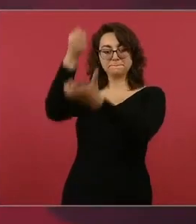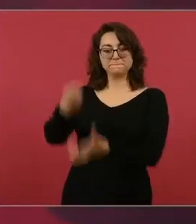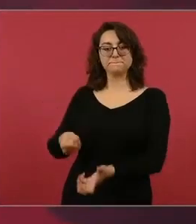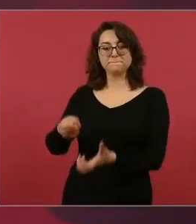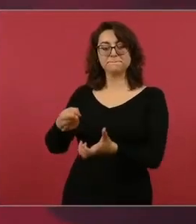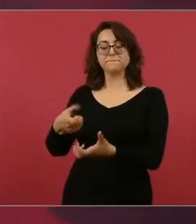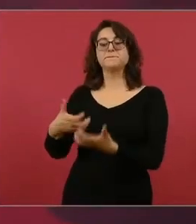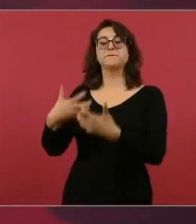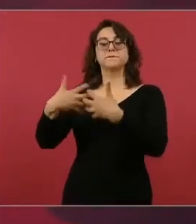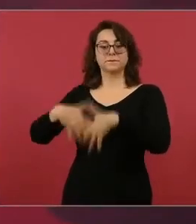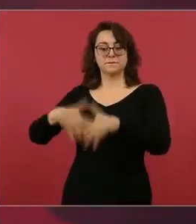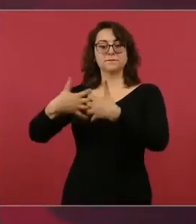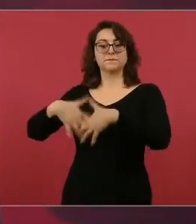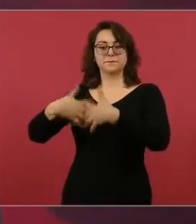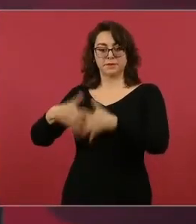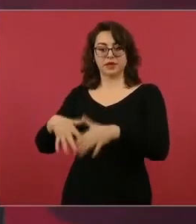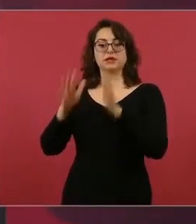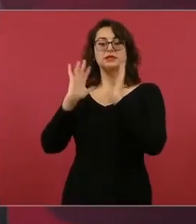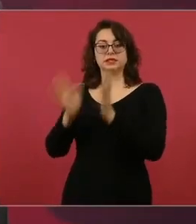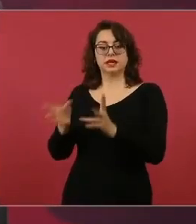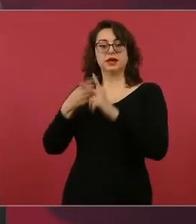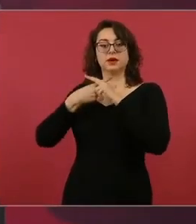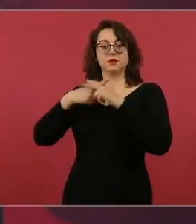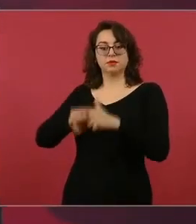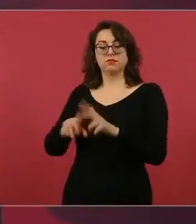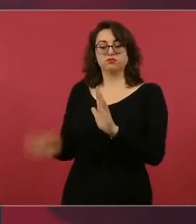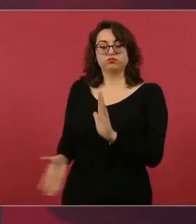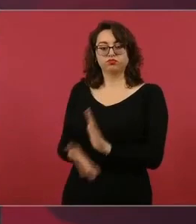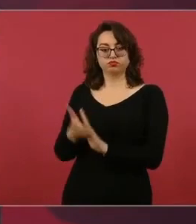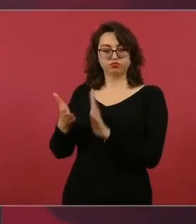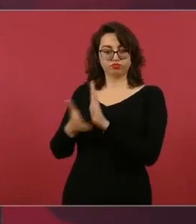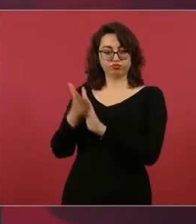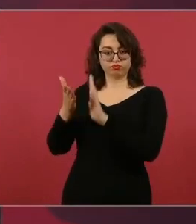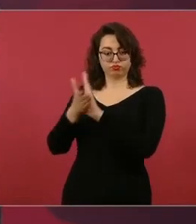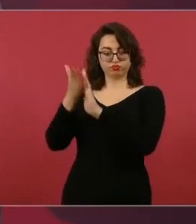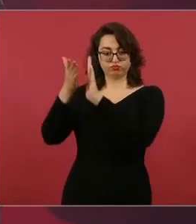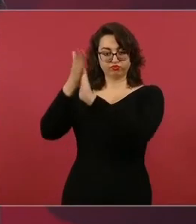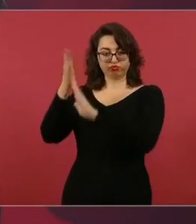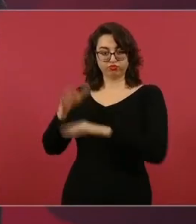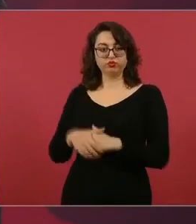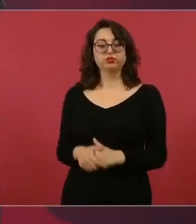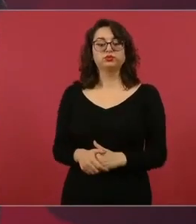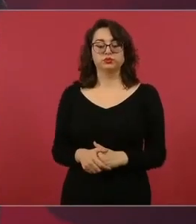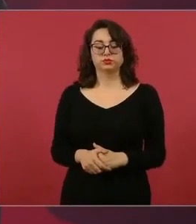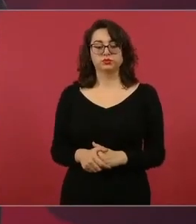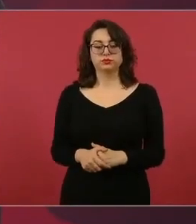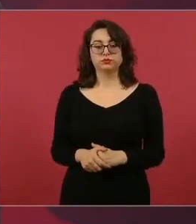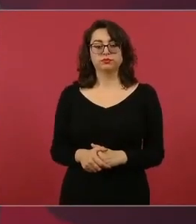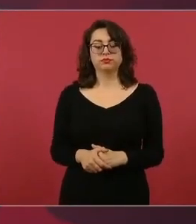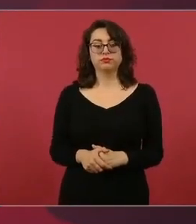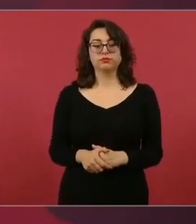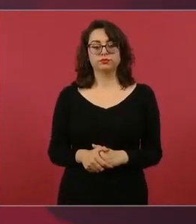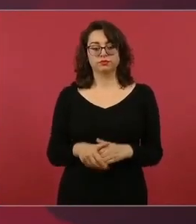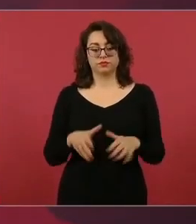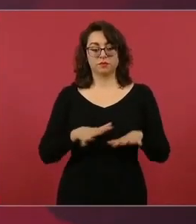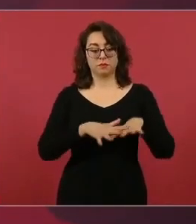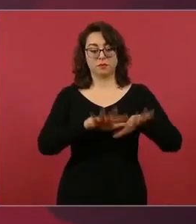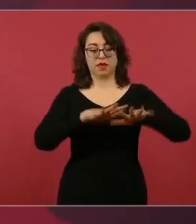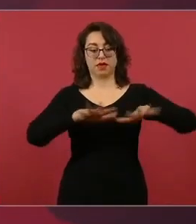Ya iniciaron a construir una plataforma a 25 kilómetros de la